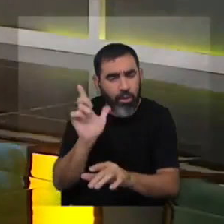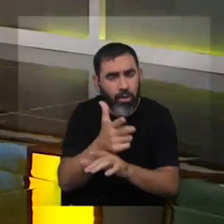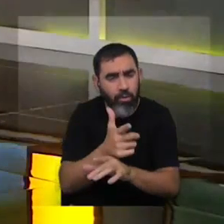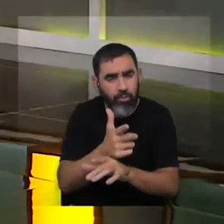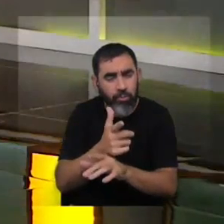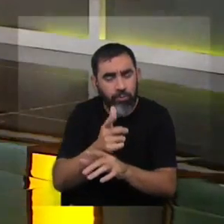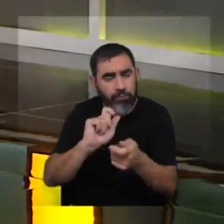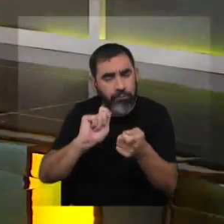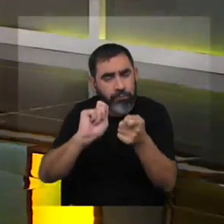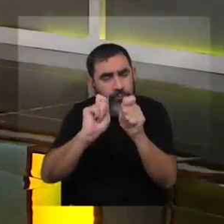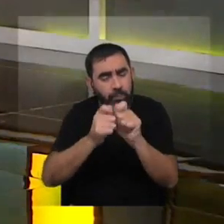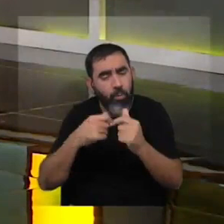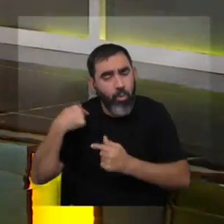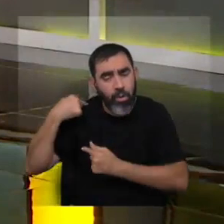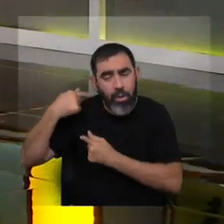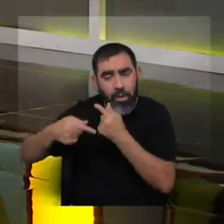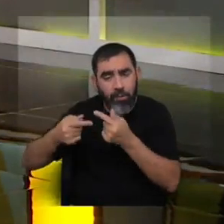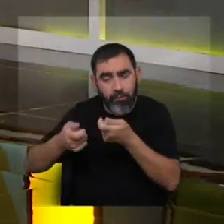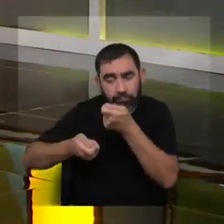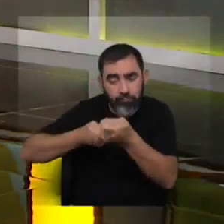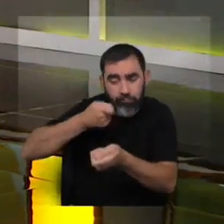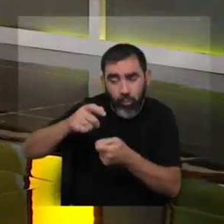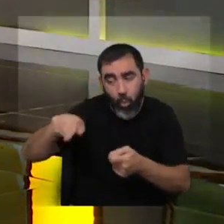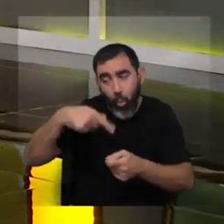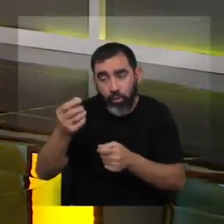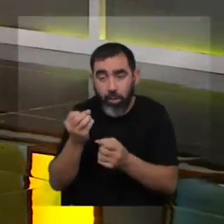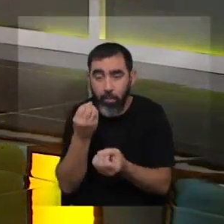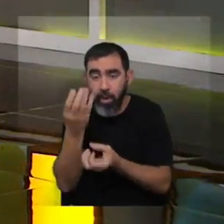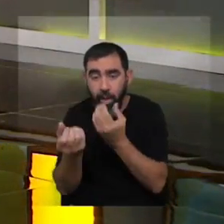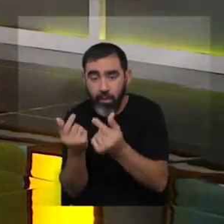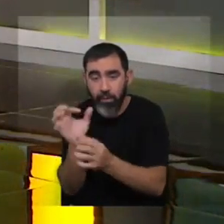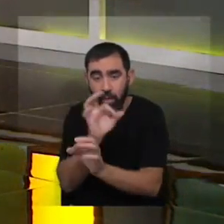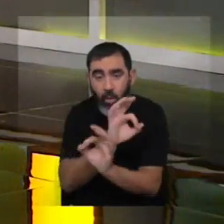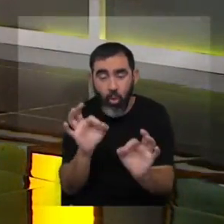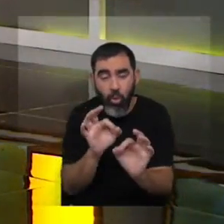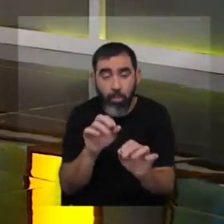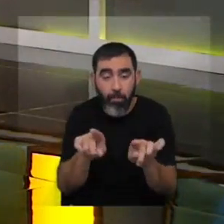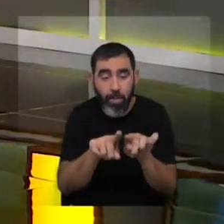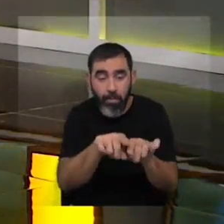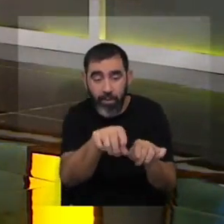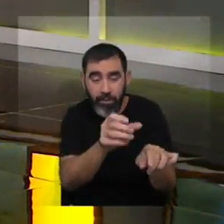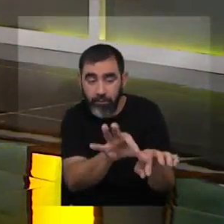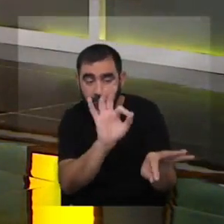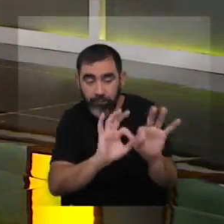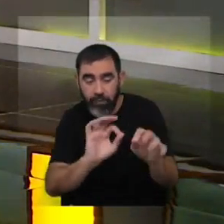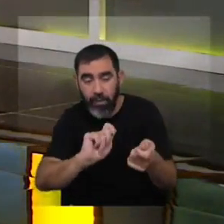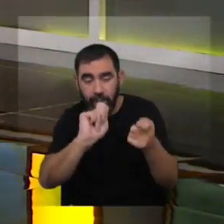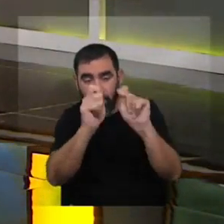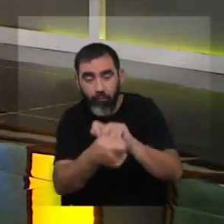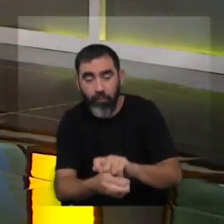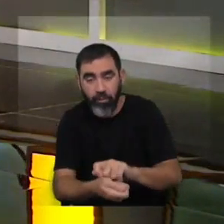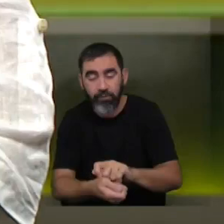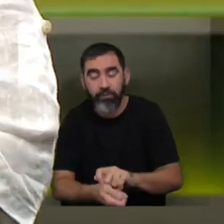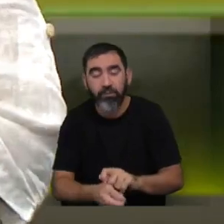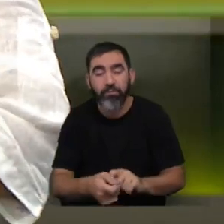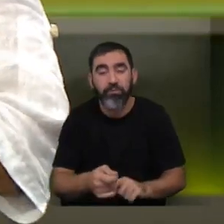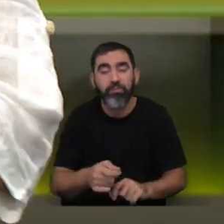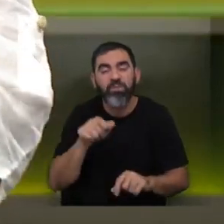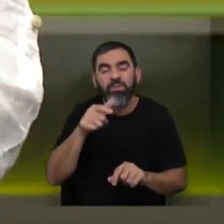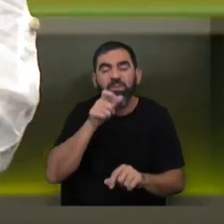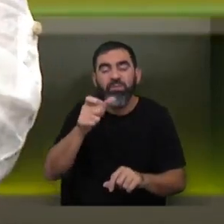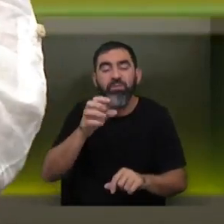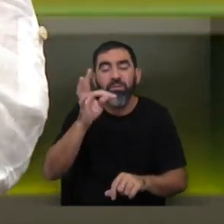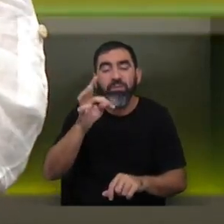de una transgénesis clásica de poner genes de otra especie o simplemente transformarlos de la propia. Transgénesis se le dice a